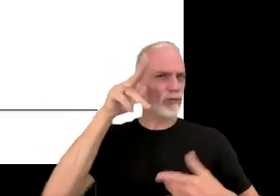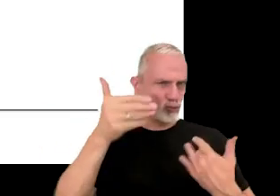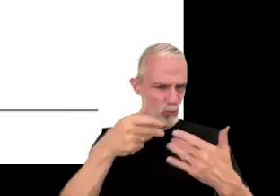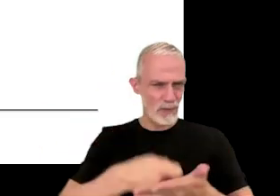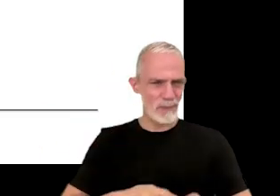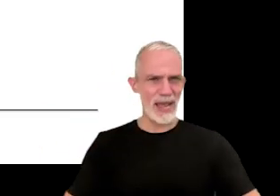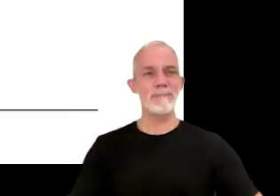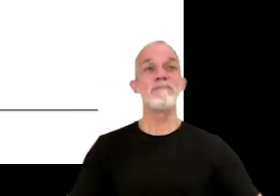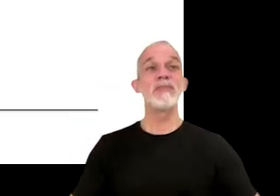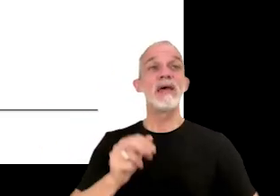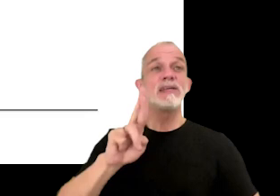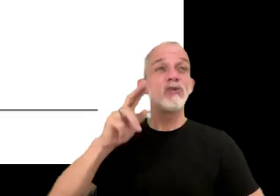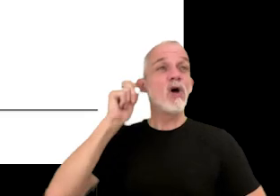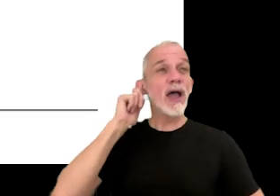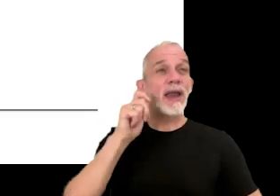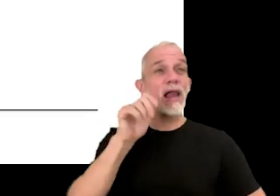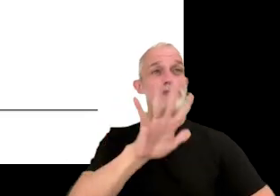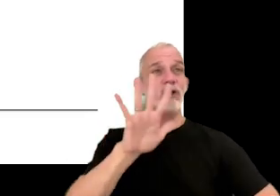La resolución